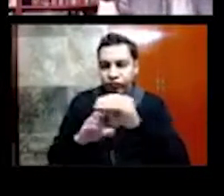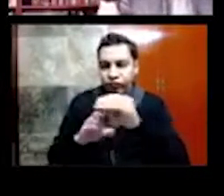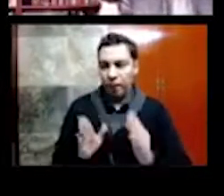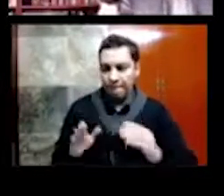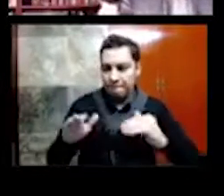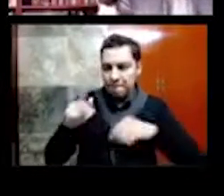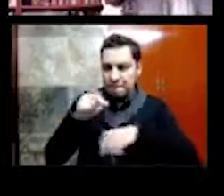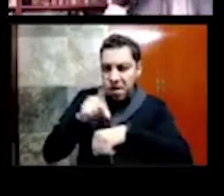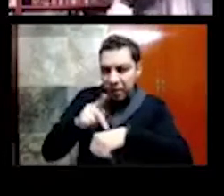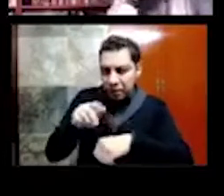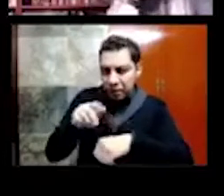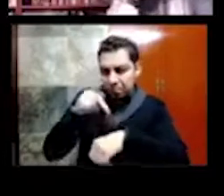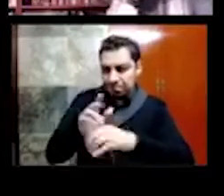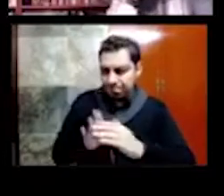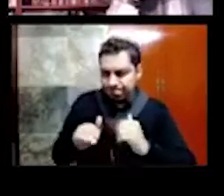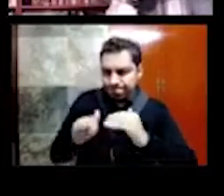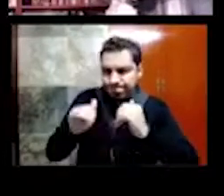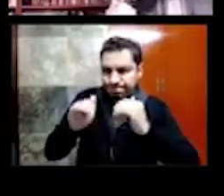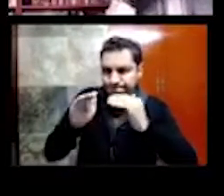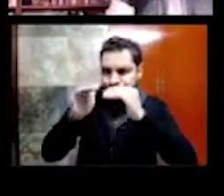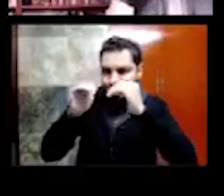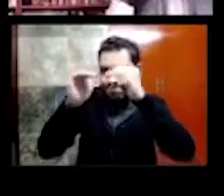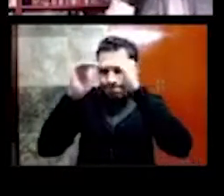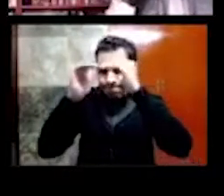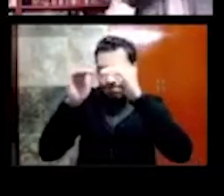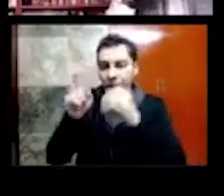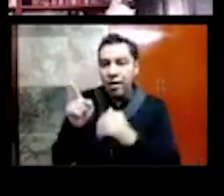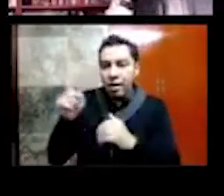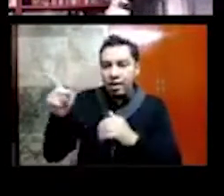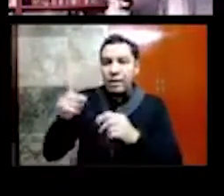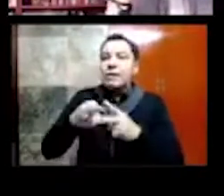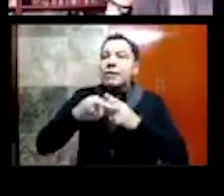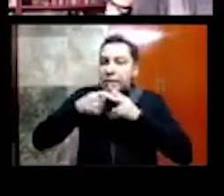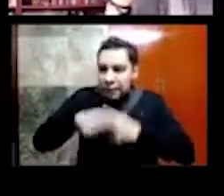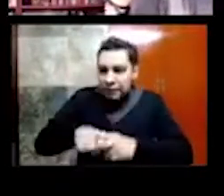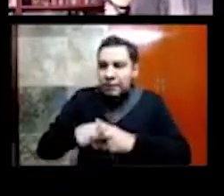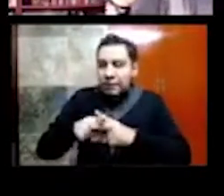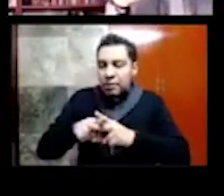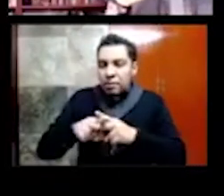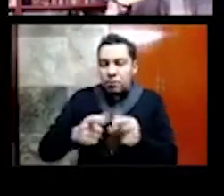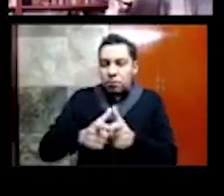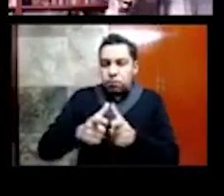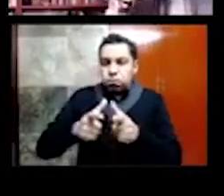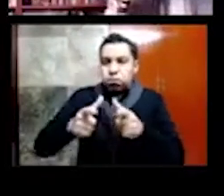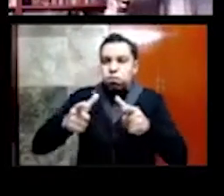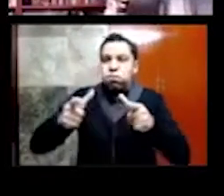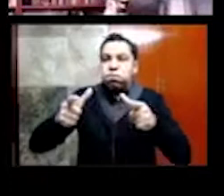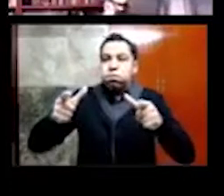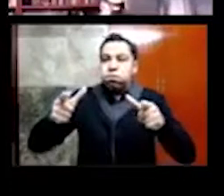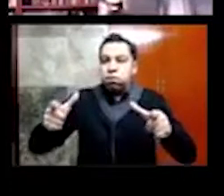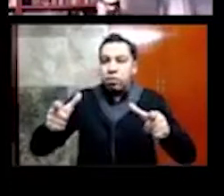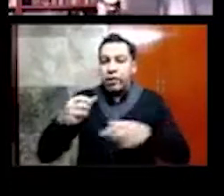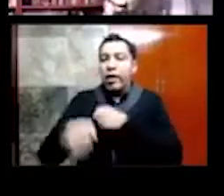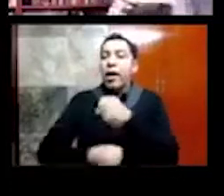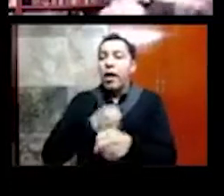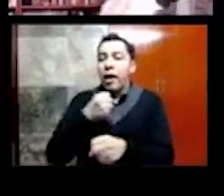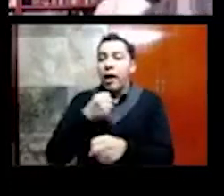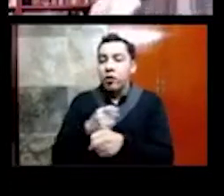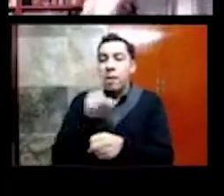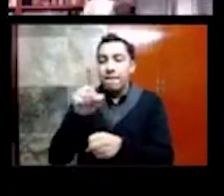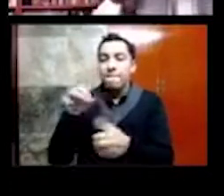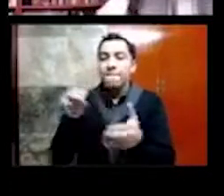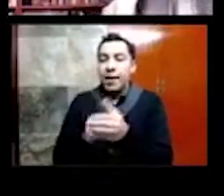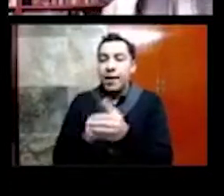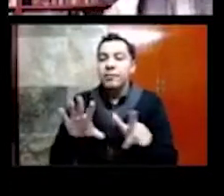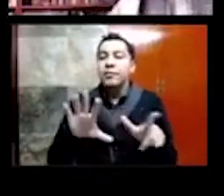este boom del desarrollo urbano de la ciudad. Perece hacia el 650. Y para el año 700 tenemos la